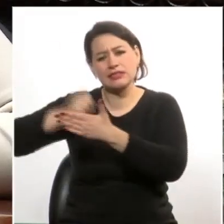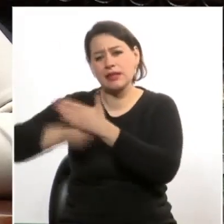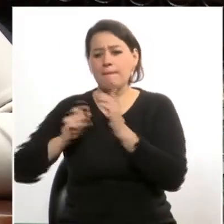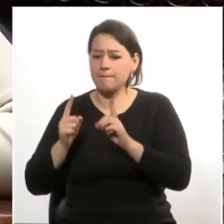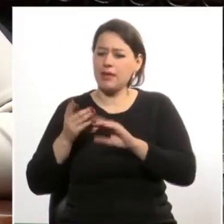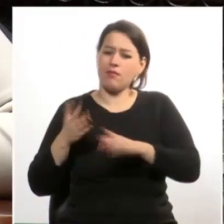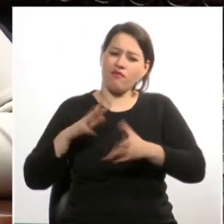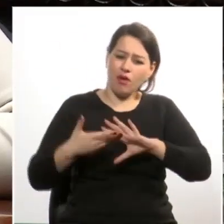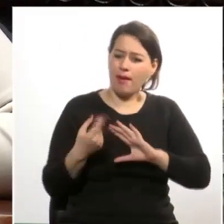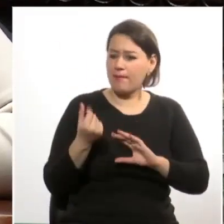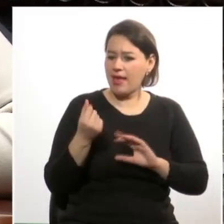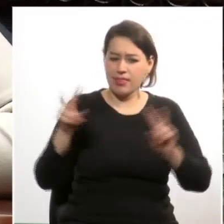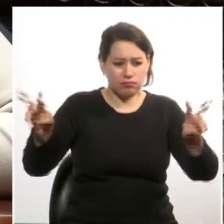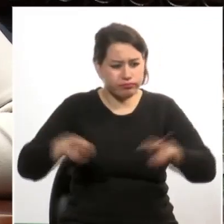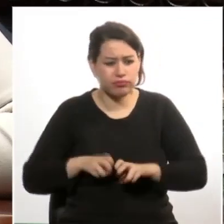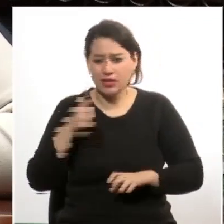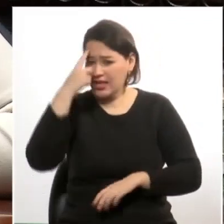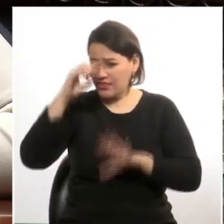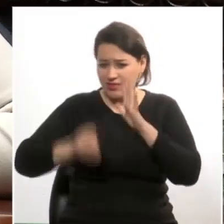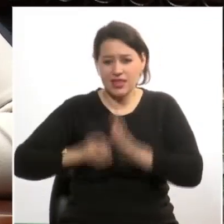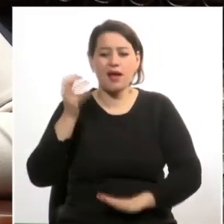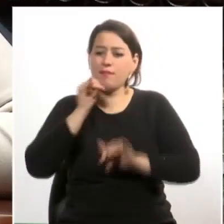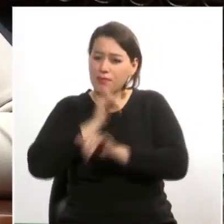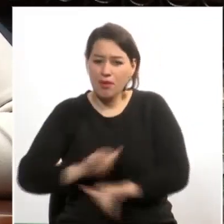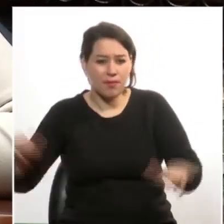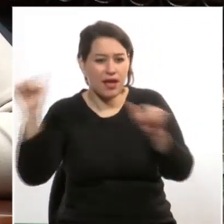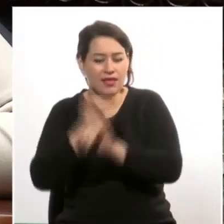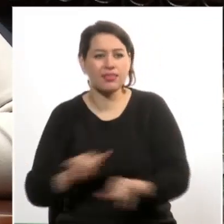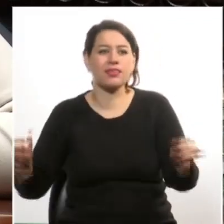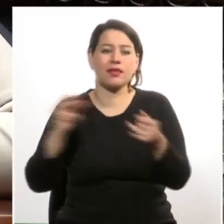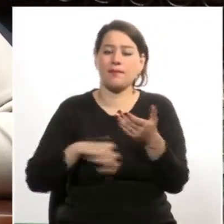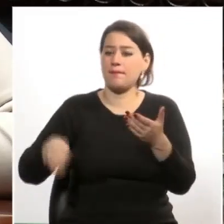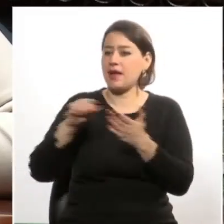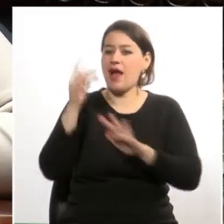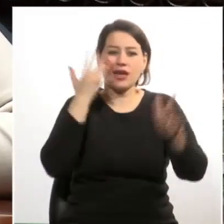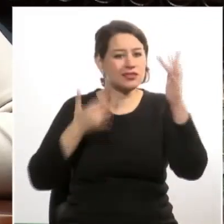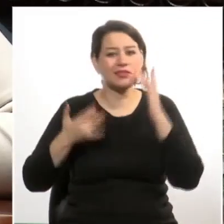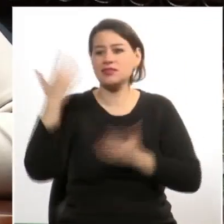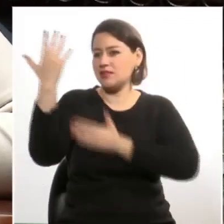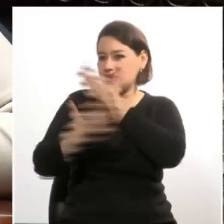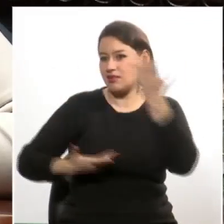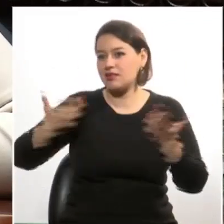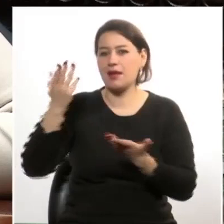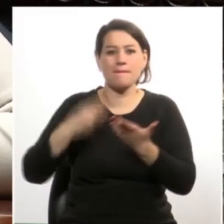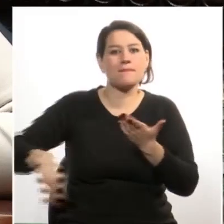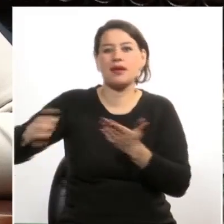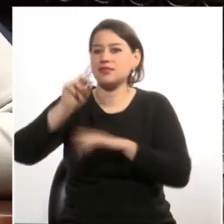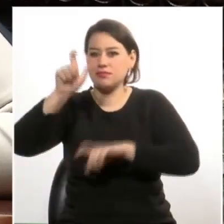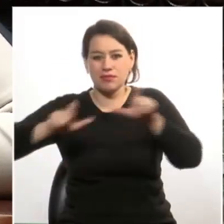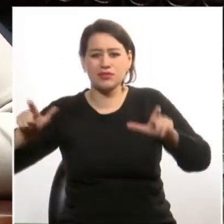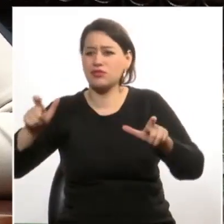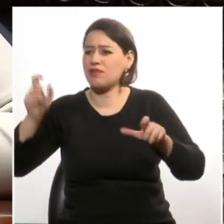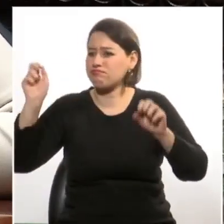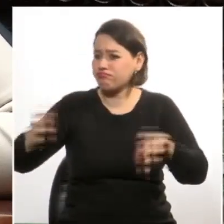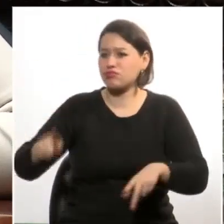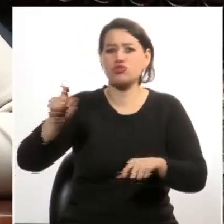campaña de finanzas, la creatividad, la propaganda popular, el despliegue de los artistas, el involucramiento de la gente común